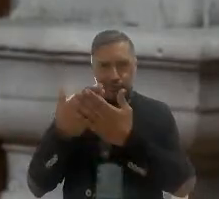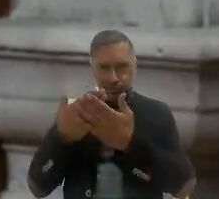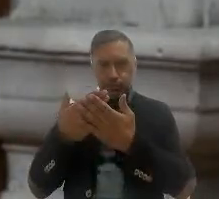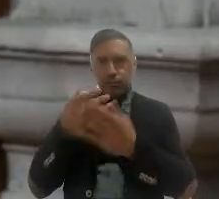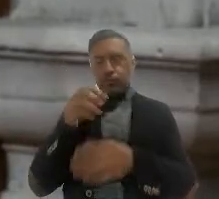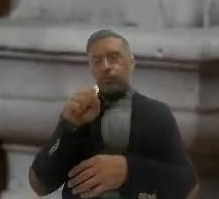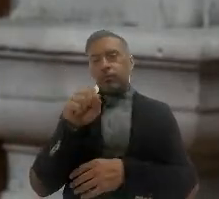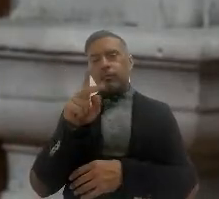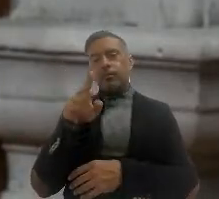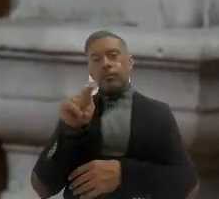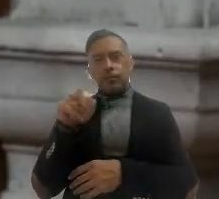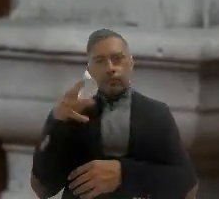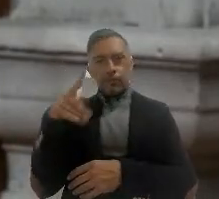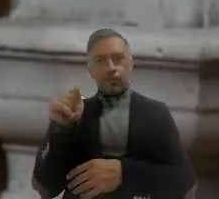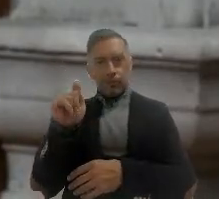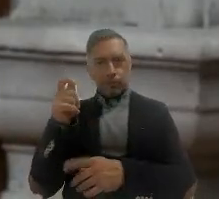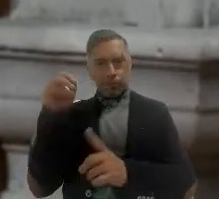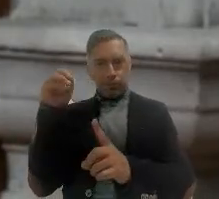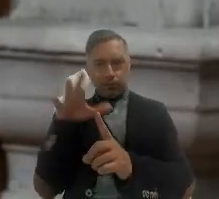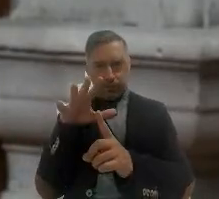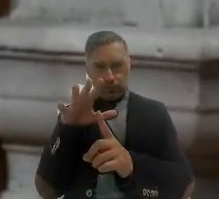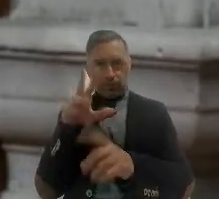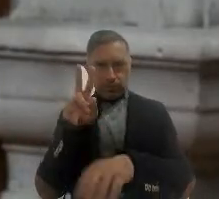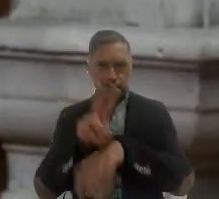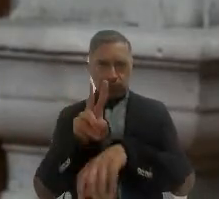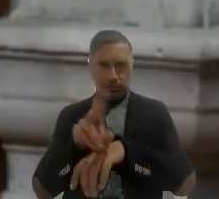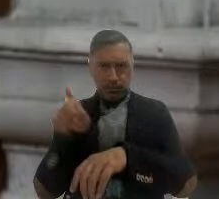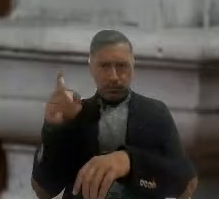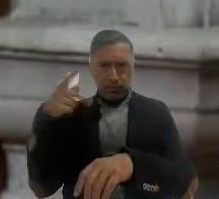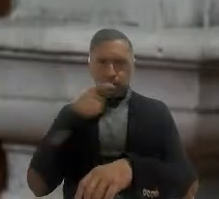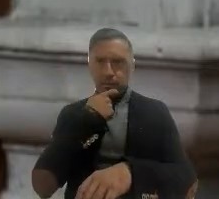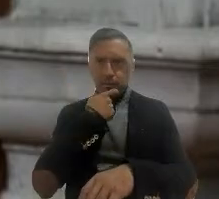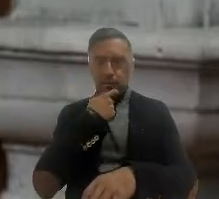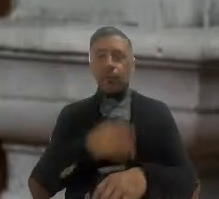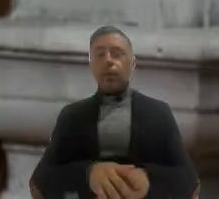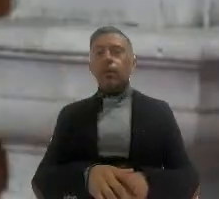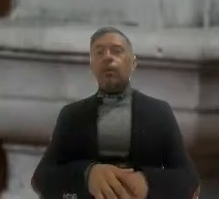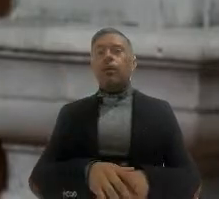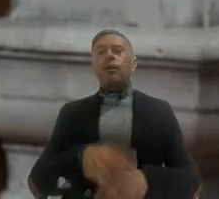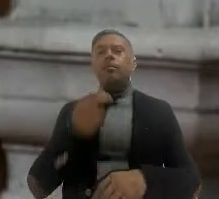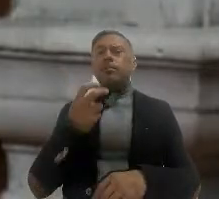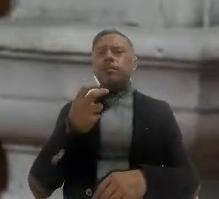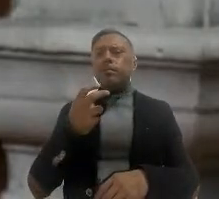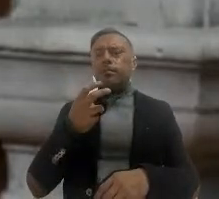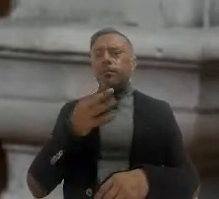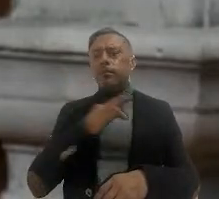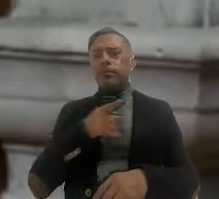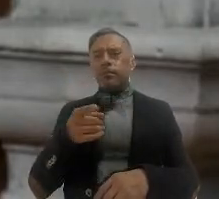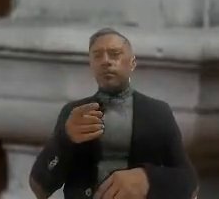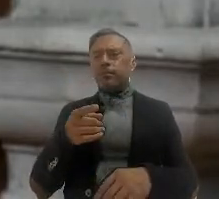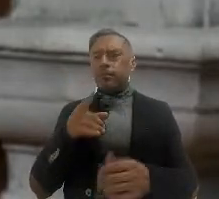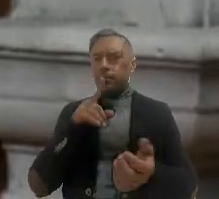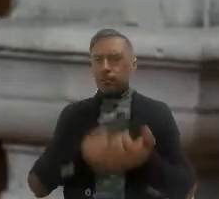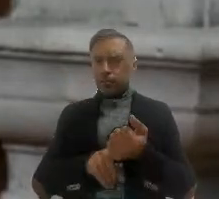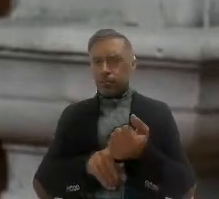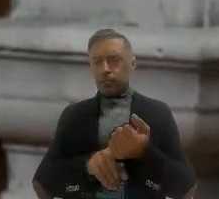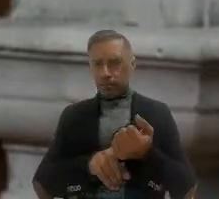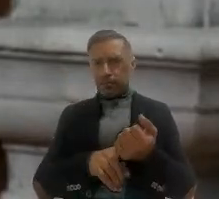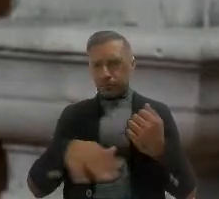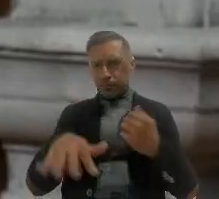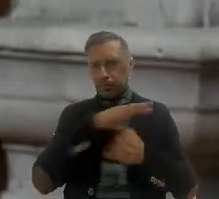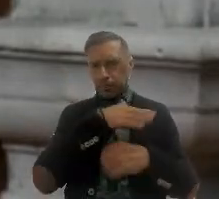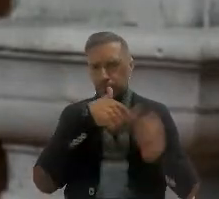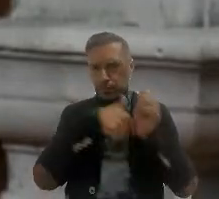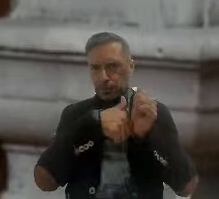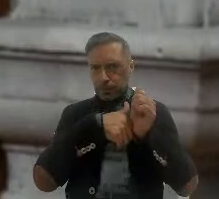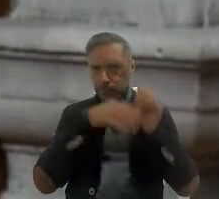significa foco en inglés, nos recuerda que a menudo esta violencia tiene lugar en la obscuridad, se niega